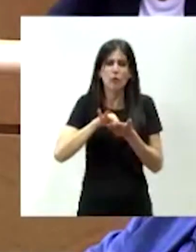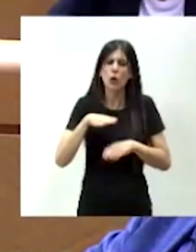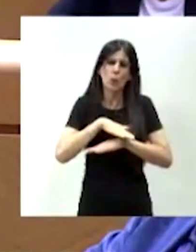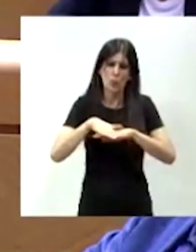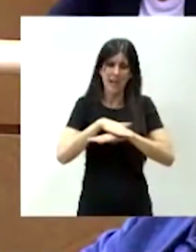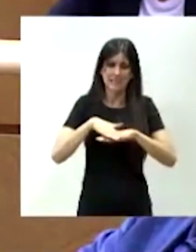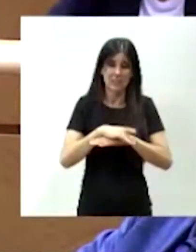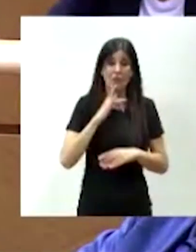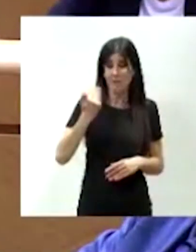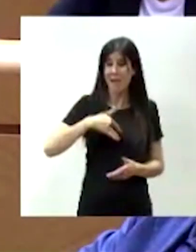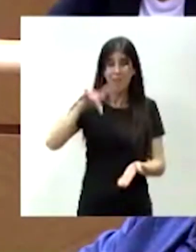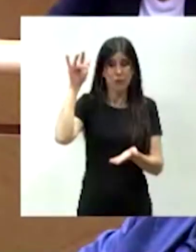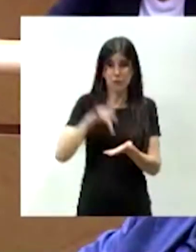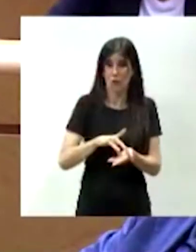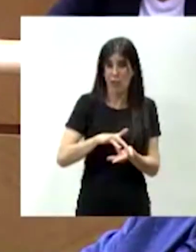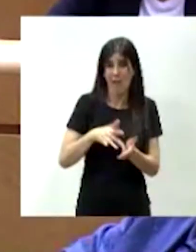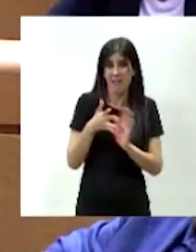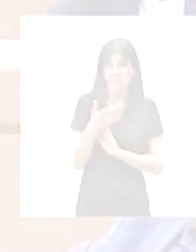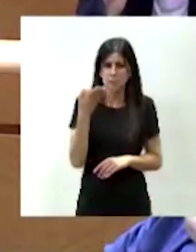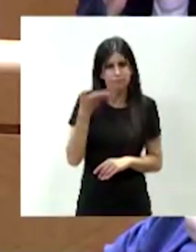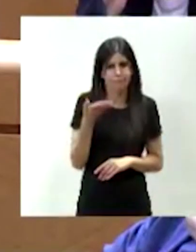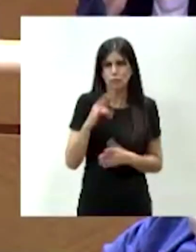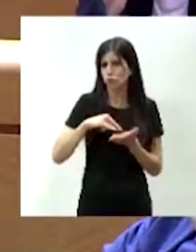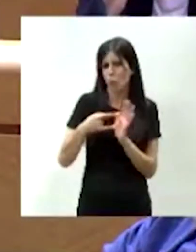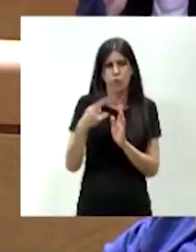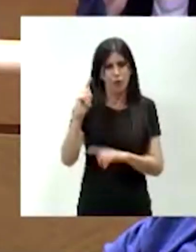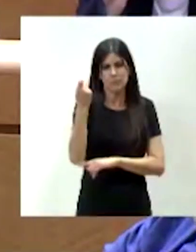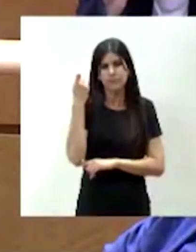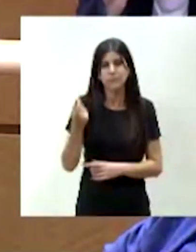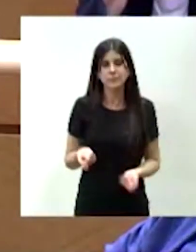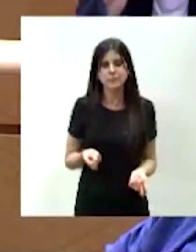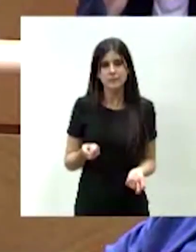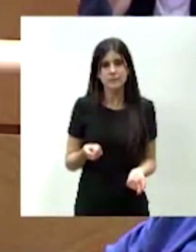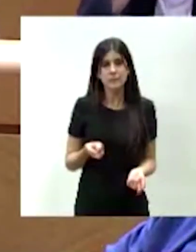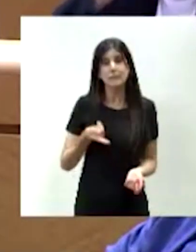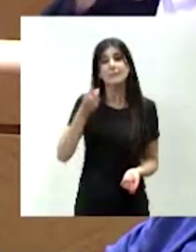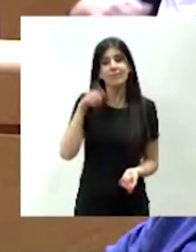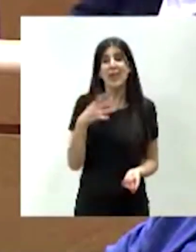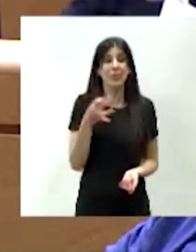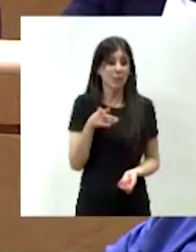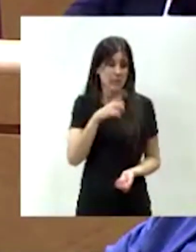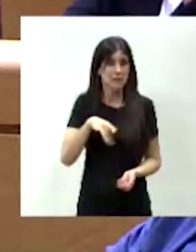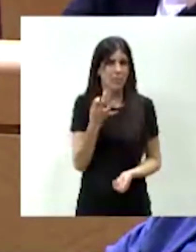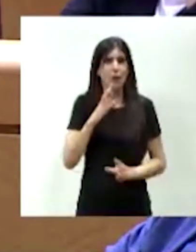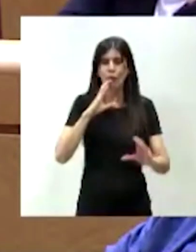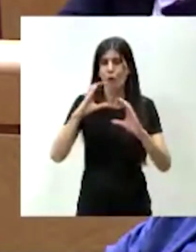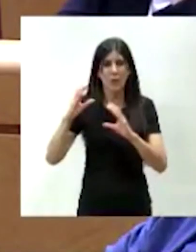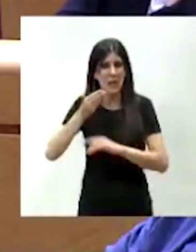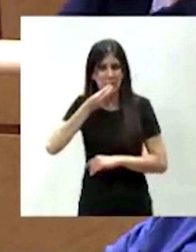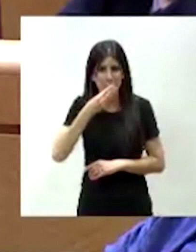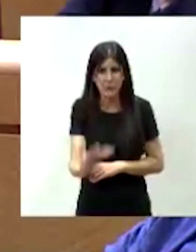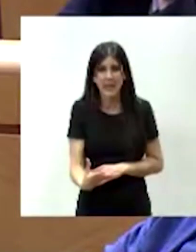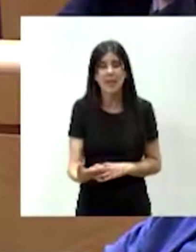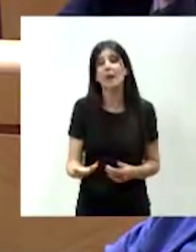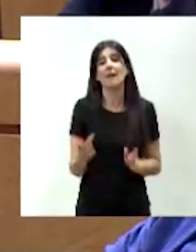ha pasado y sigue pasando en Caseres. Les Terres de l'Ebre también merecemos estar bien comunicadas y, por